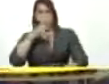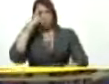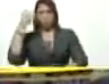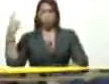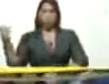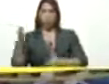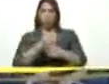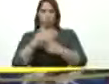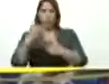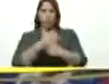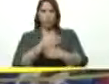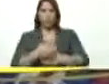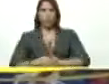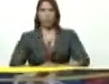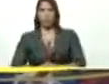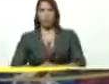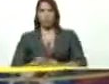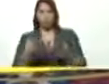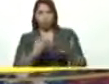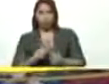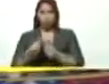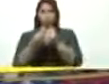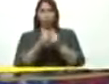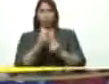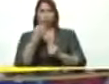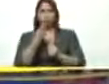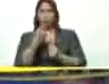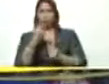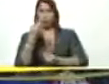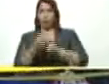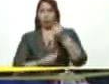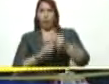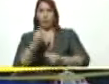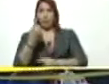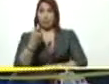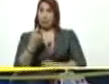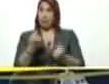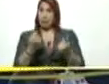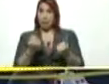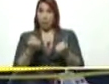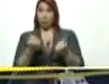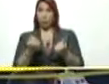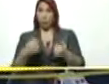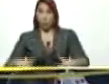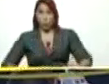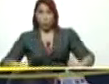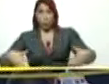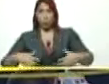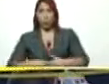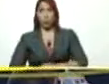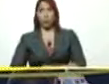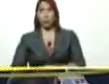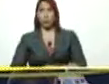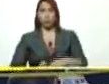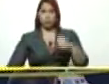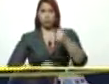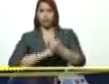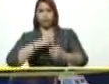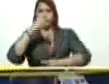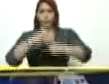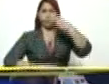compartido. Pero hace falta la platica, la riqueza sustentada,